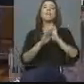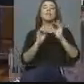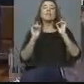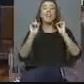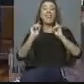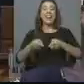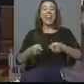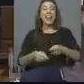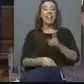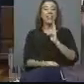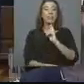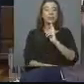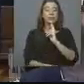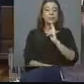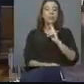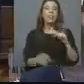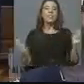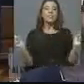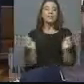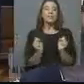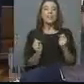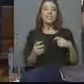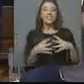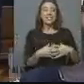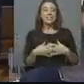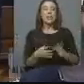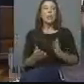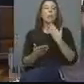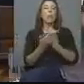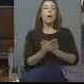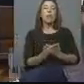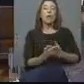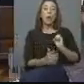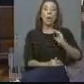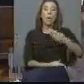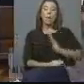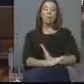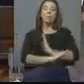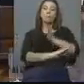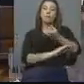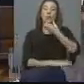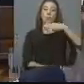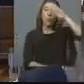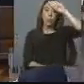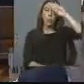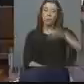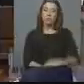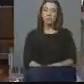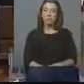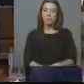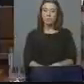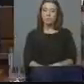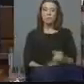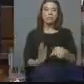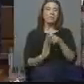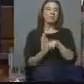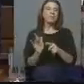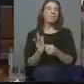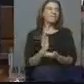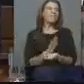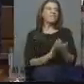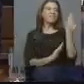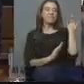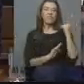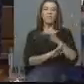más. Ayer terminó la Guerra Fría, según algunos, con la visita del presidente Obama a Cuba. Este proyecto es un proyecto del pasado, no